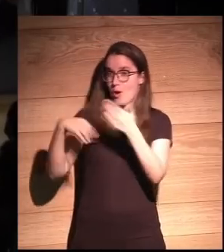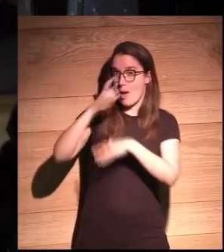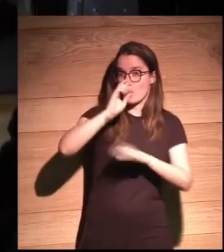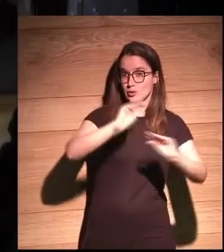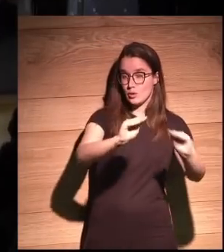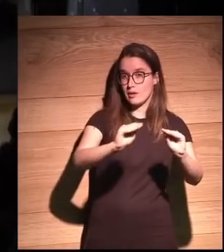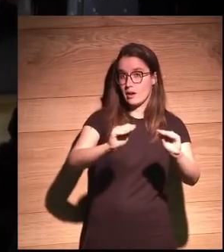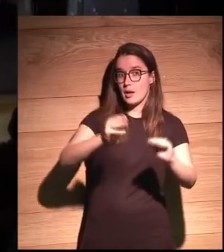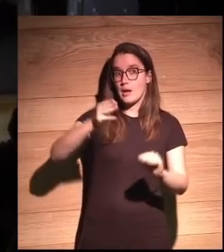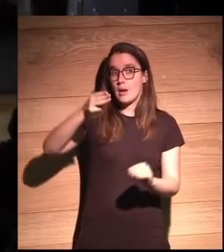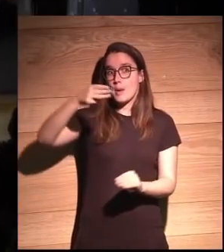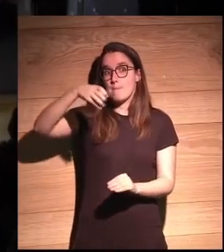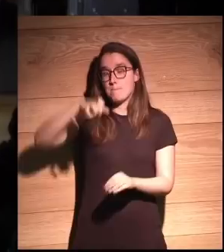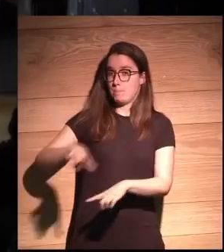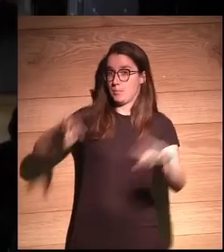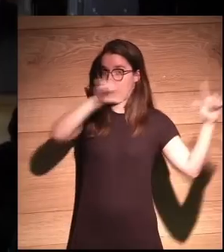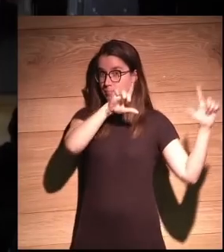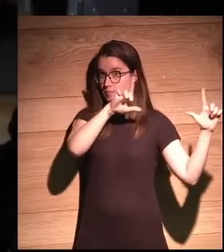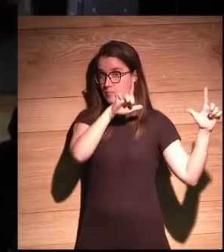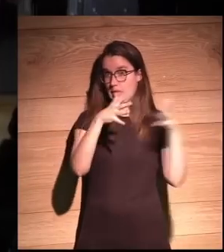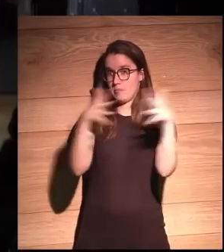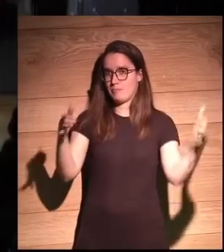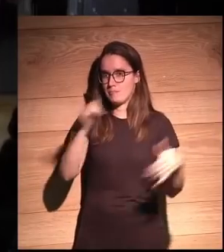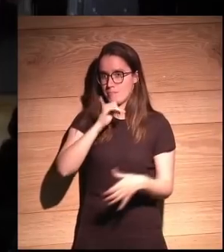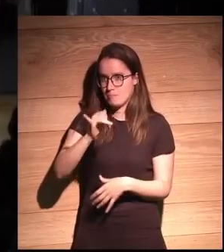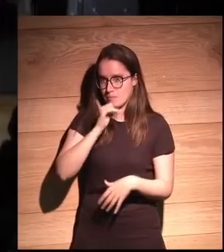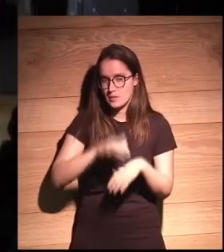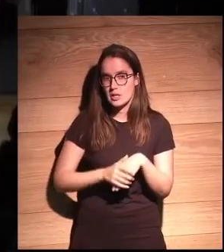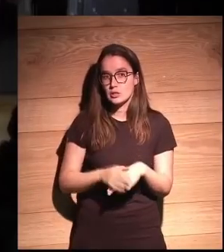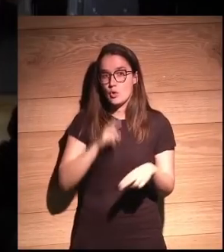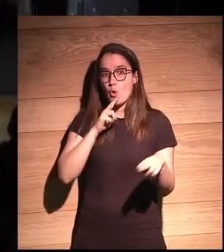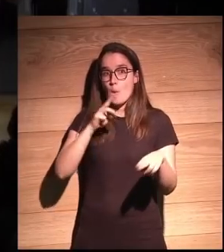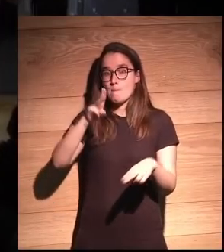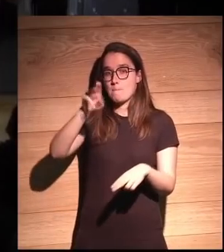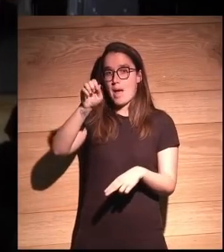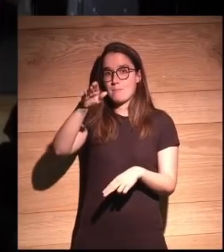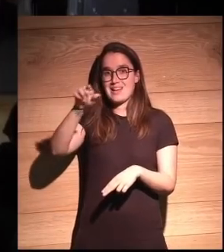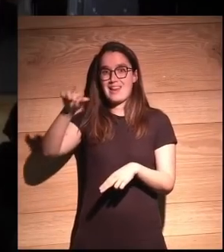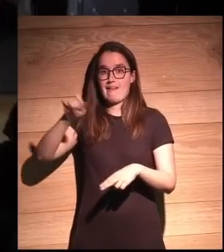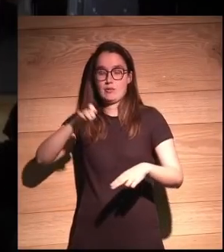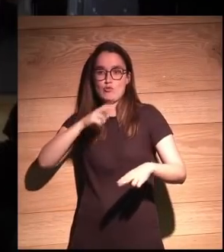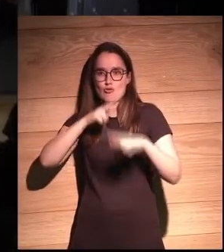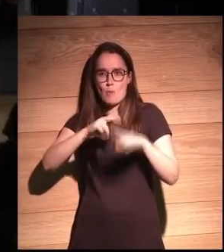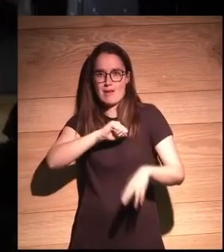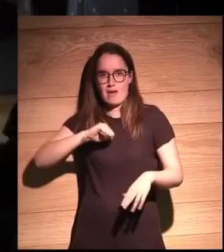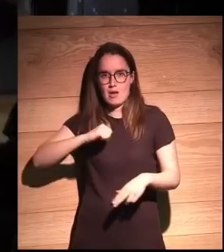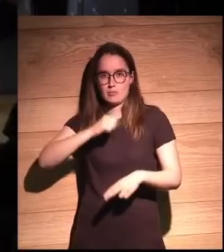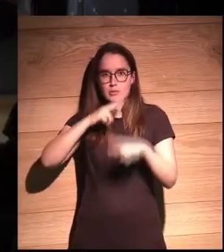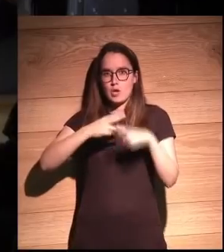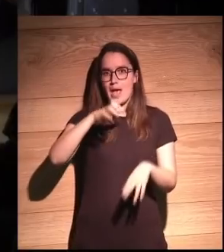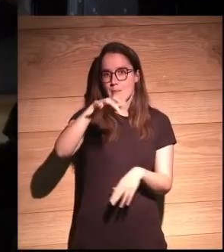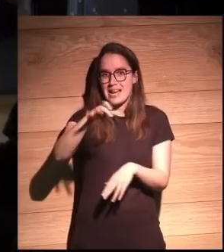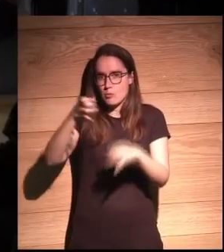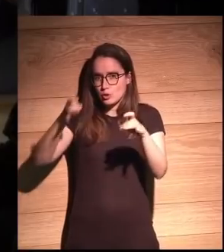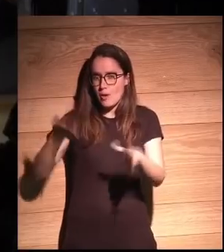es Mentula tan magna est, tantus tibi, Papile, que es un nombre propio, pues como yo me llamo Emilio y tú te llamas More,